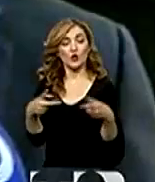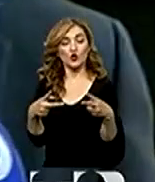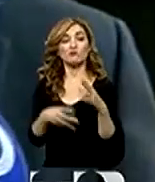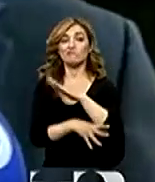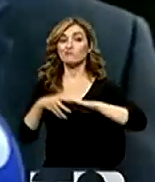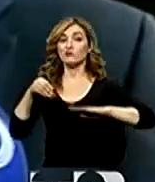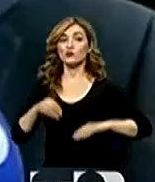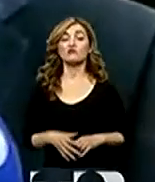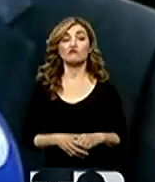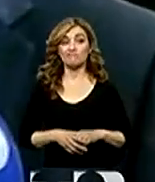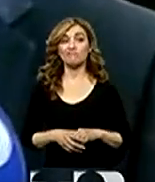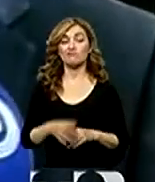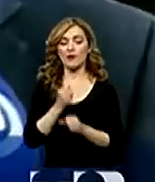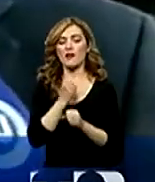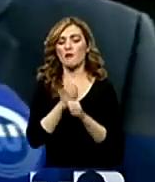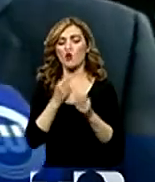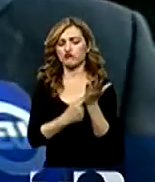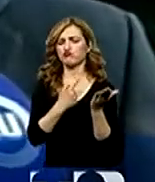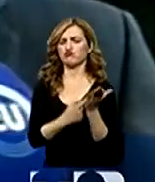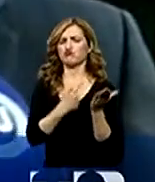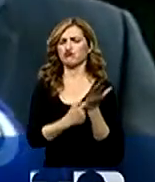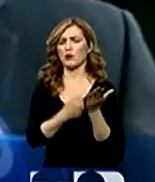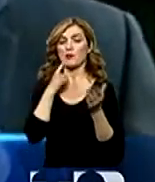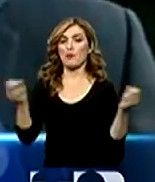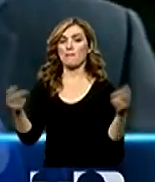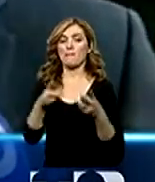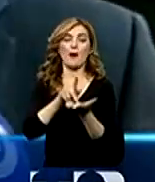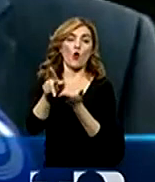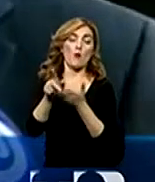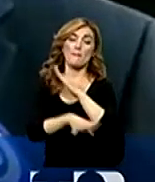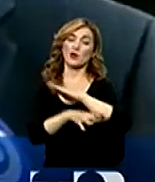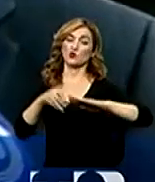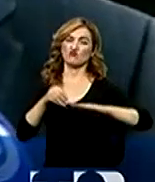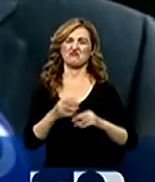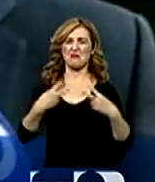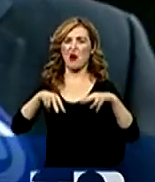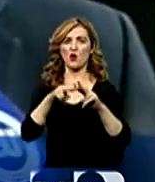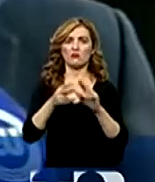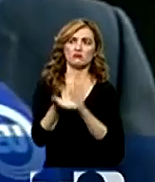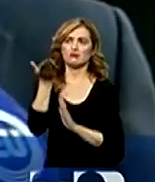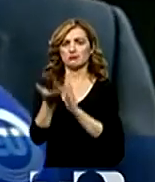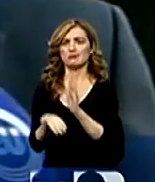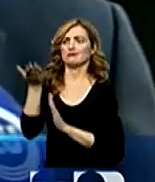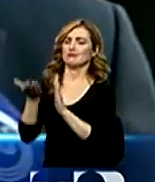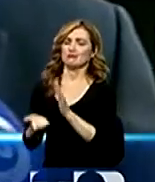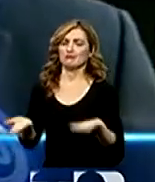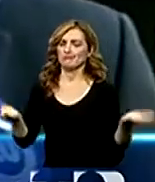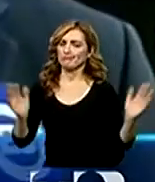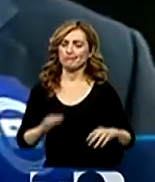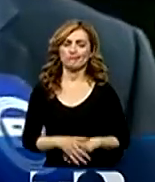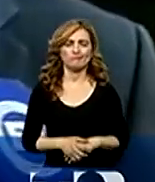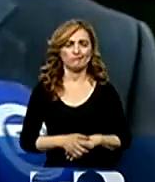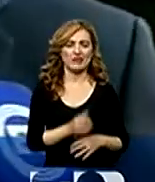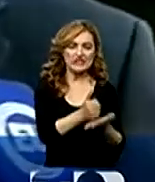Es un tema que está en carpeta de trabajo, en análisis, insisto, por la volatilidad del precio, es un tema que tiene